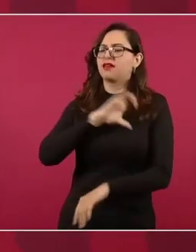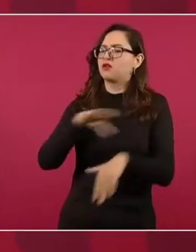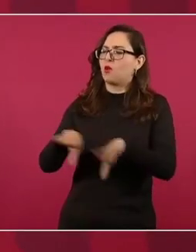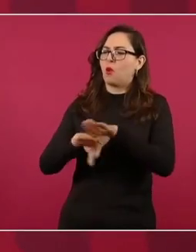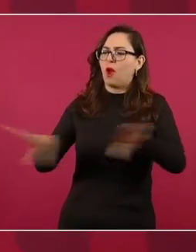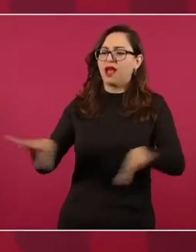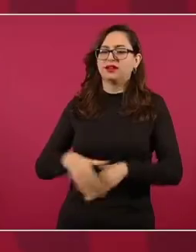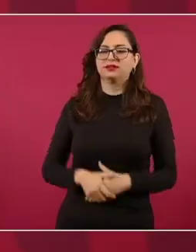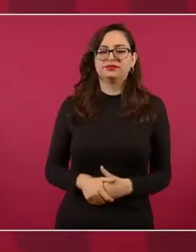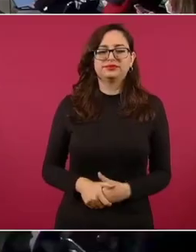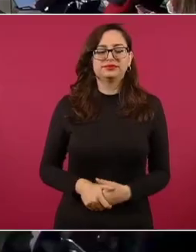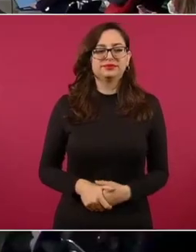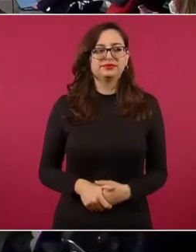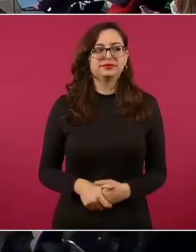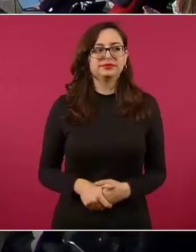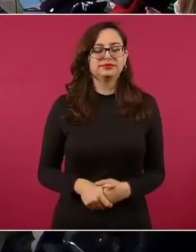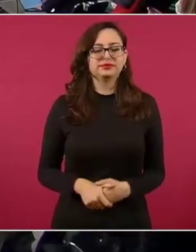Todos por igual. Sí.